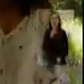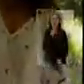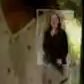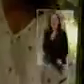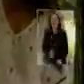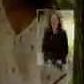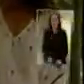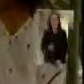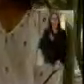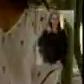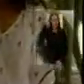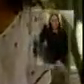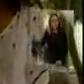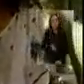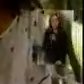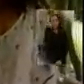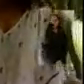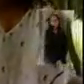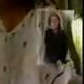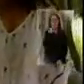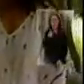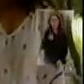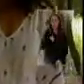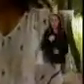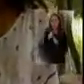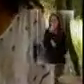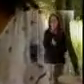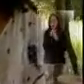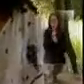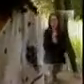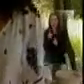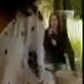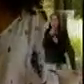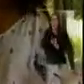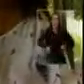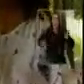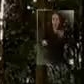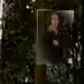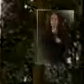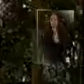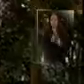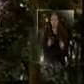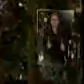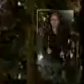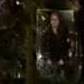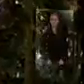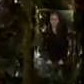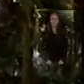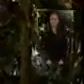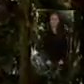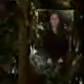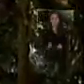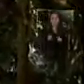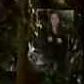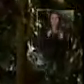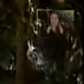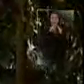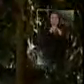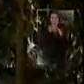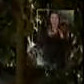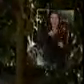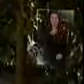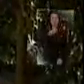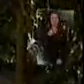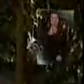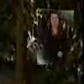una buena calidad de vida. Ajá. Yo siempre me he preocupado de la comida, no como cualquier cosa. Ajá. Esta es la casa de Enzo